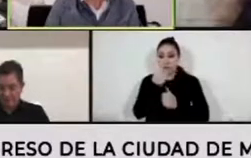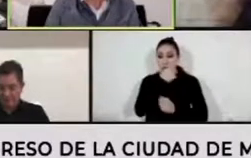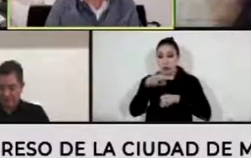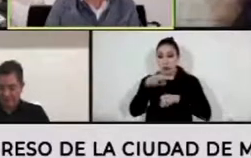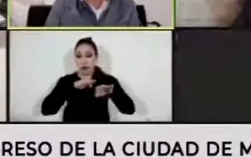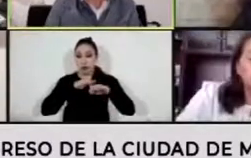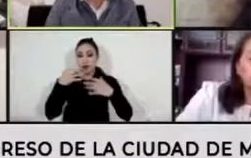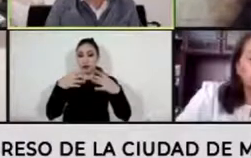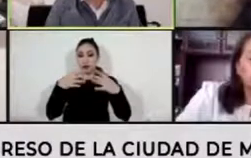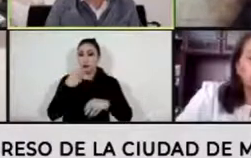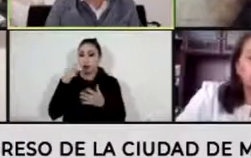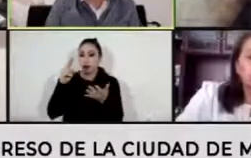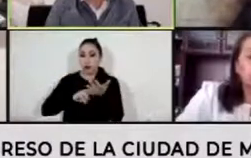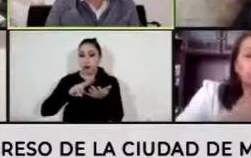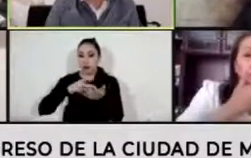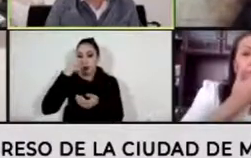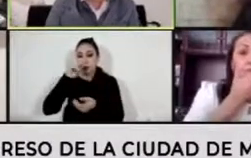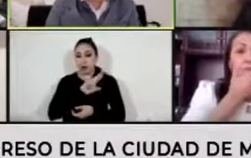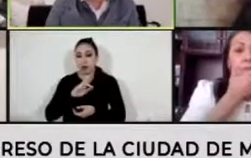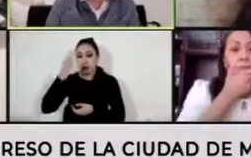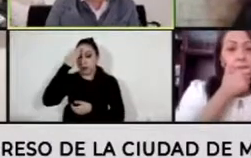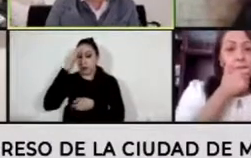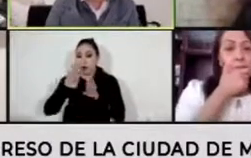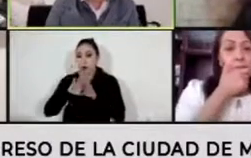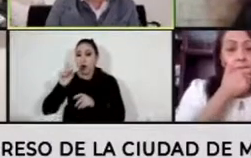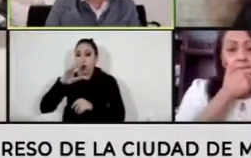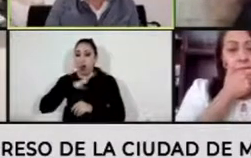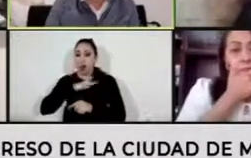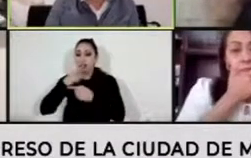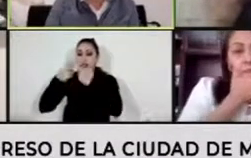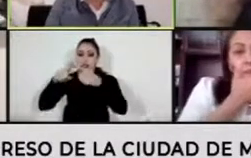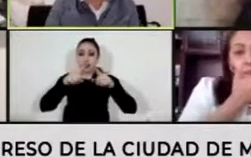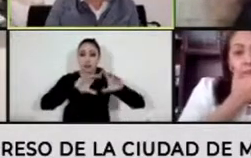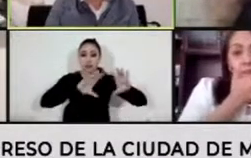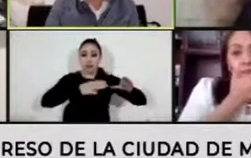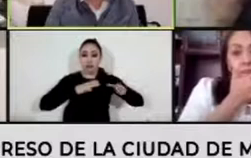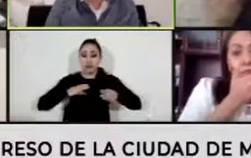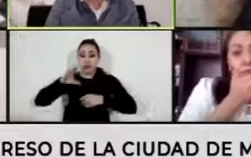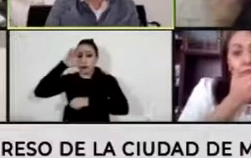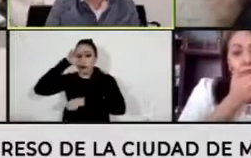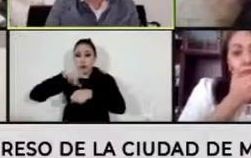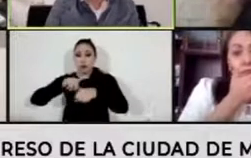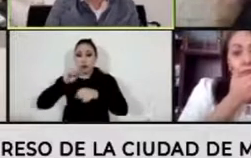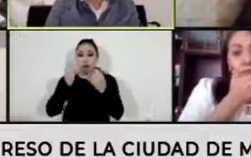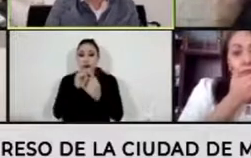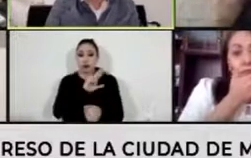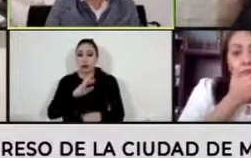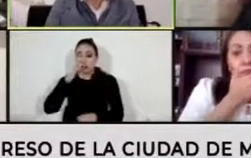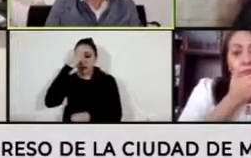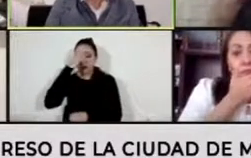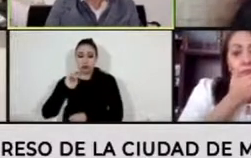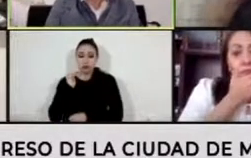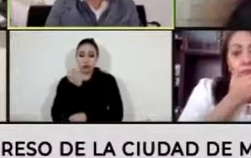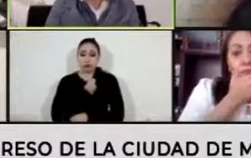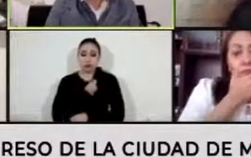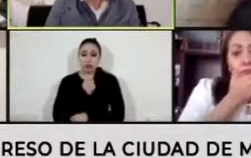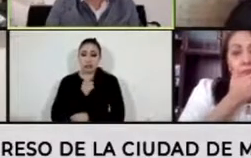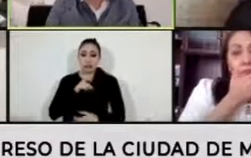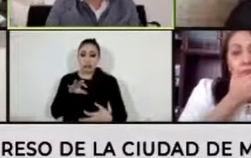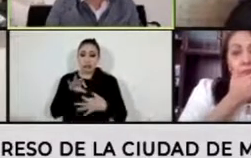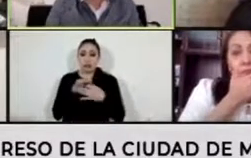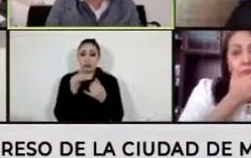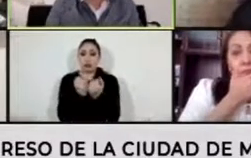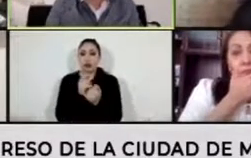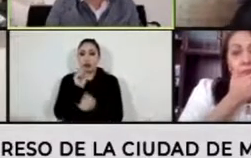culturas, el reconocimiento de la diversidad cultural, el reconocimiento de la identidad y la dignidad de las personas,